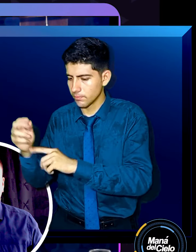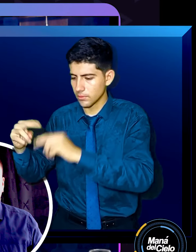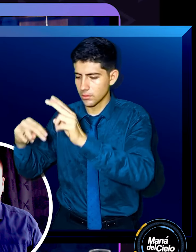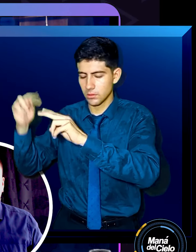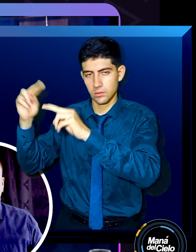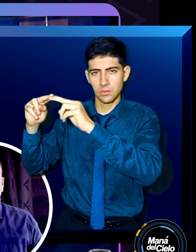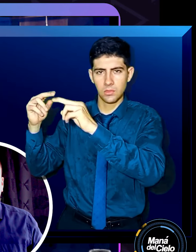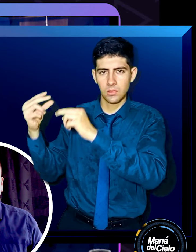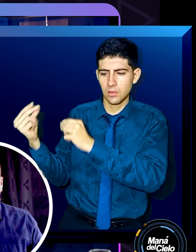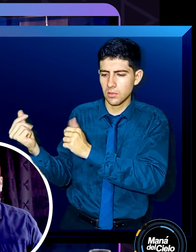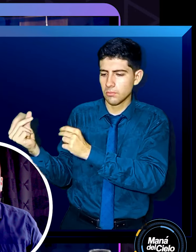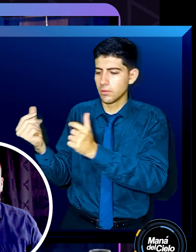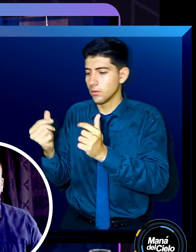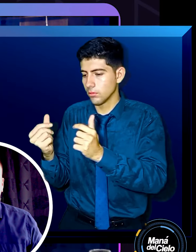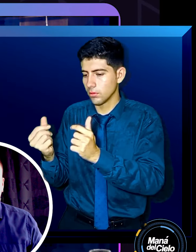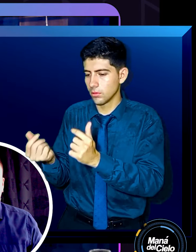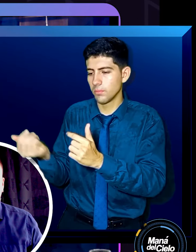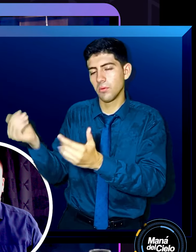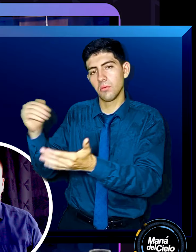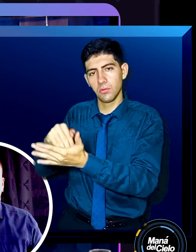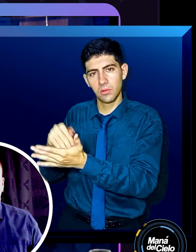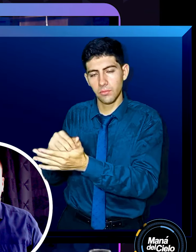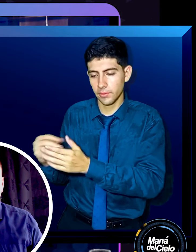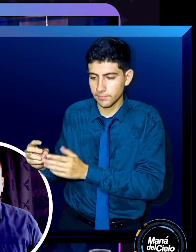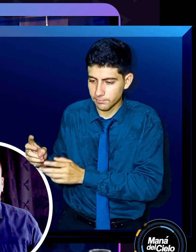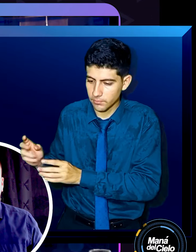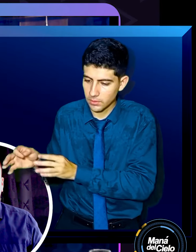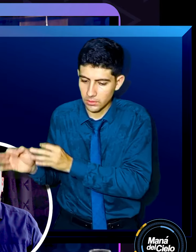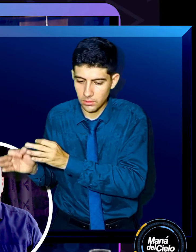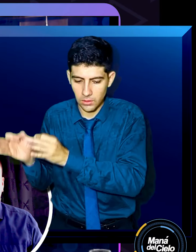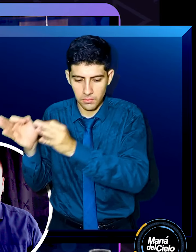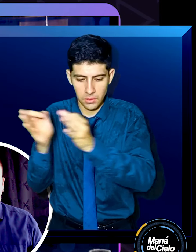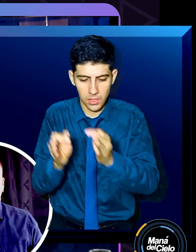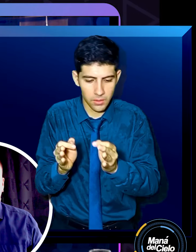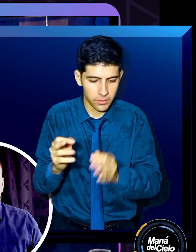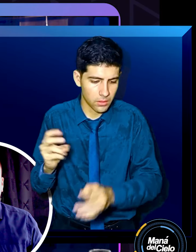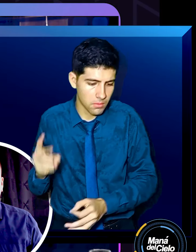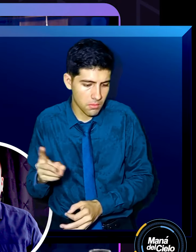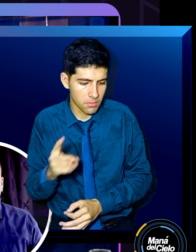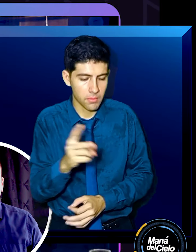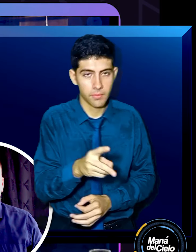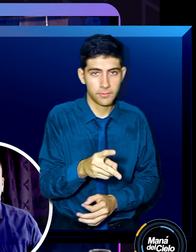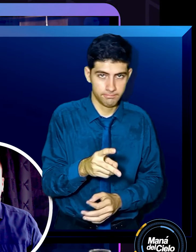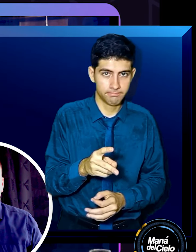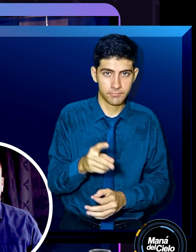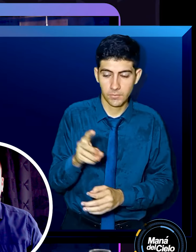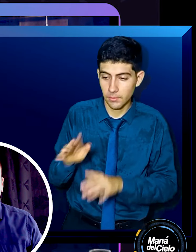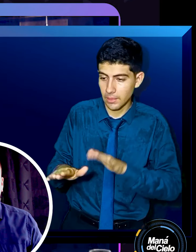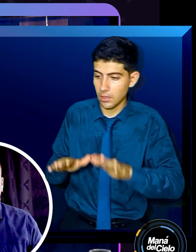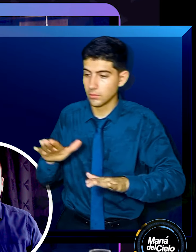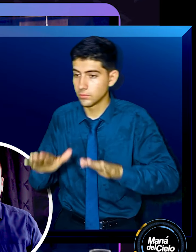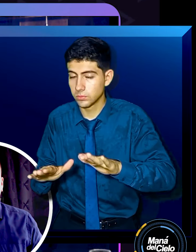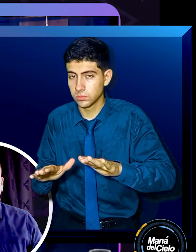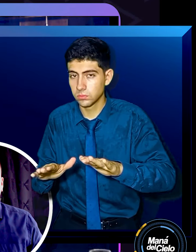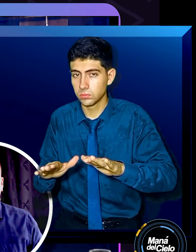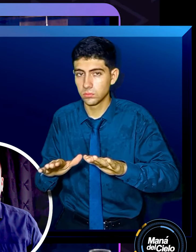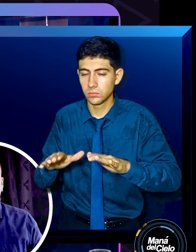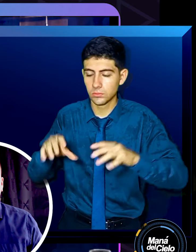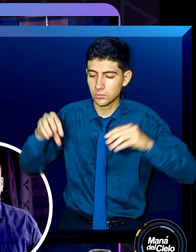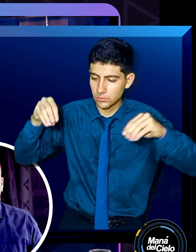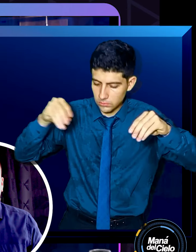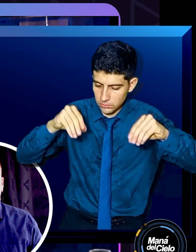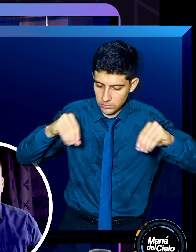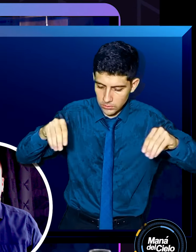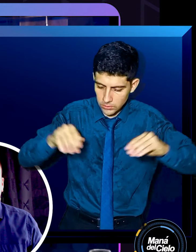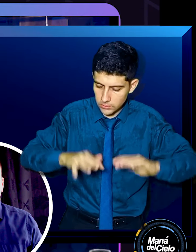pasajero, y se mudaban ahí para recordar cómo vivieron en el desierto. No sé si tú te acuerdas cómo viviste en el